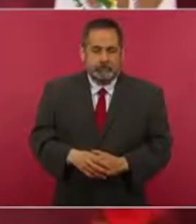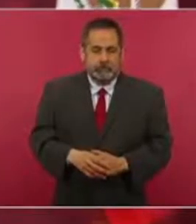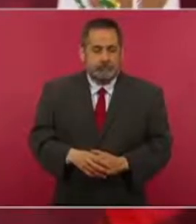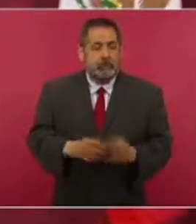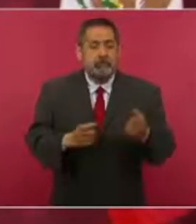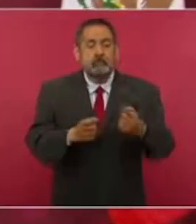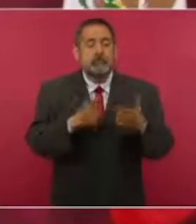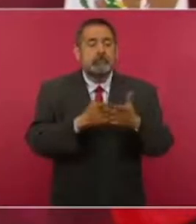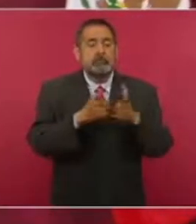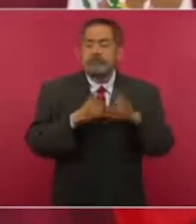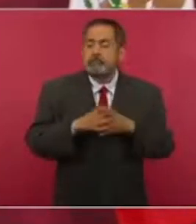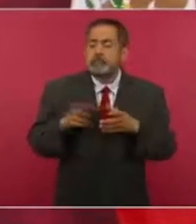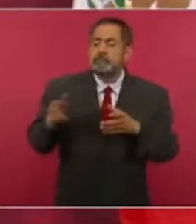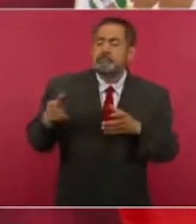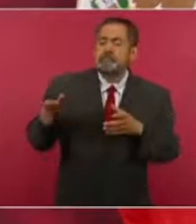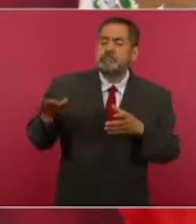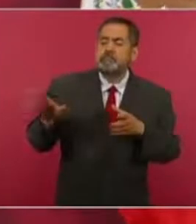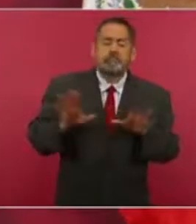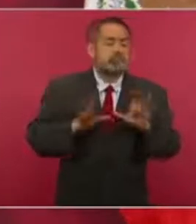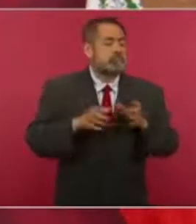clasismo.